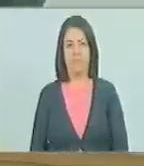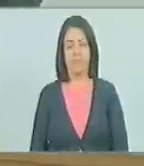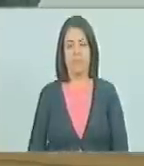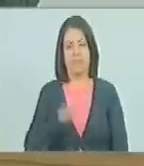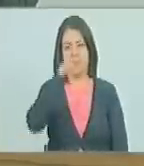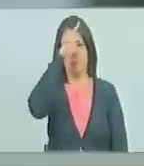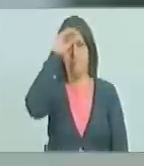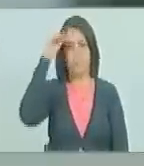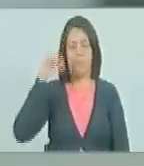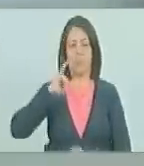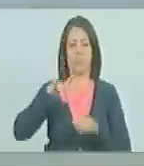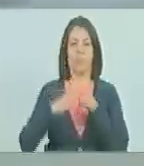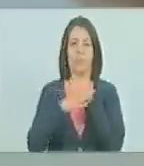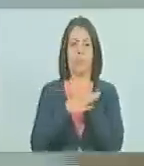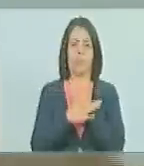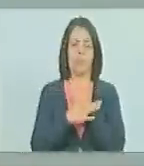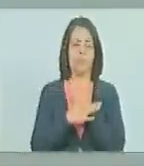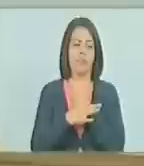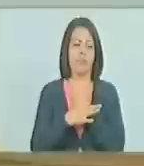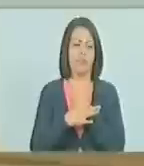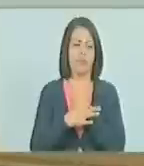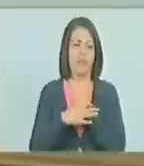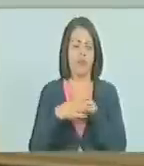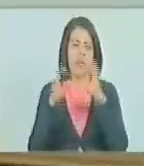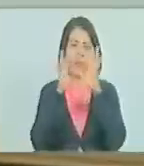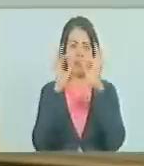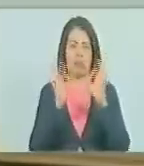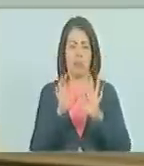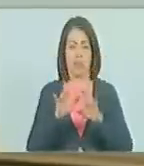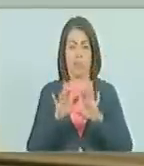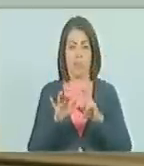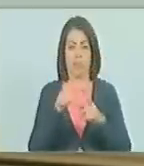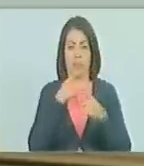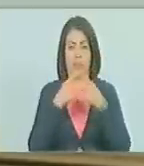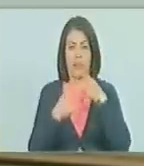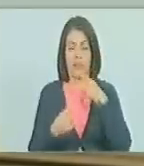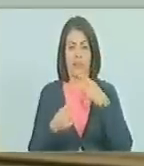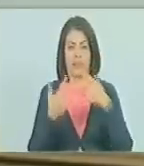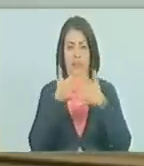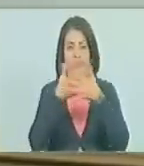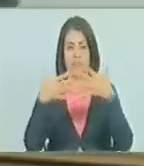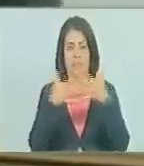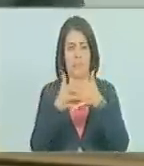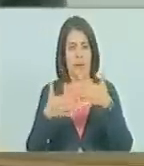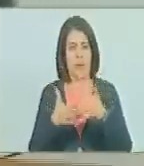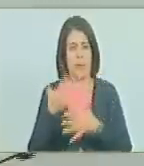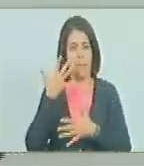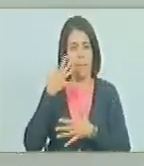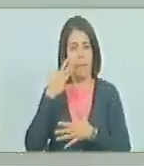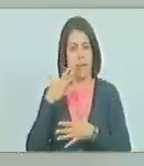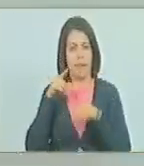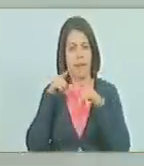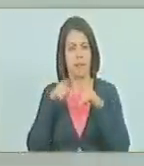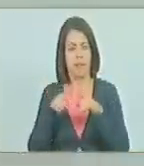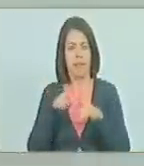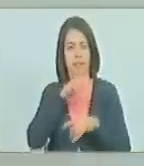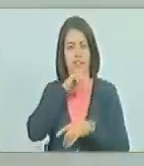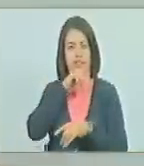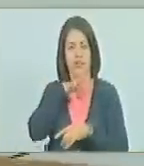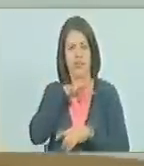Trump y Guaidó sellan, es que además la forma como lo redactan los medios, la cosa casi parece un